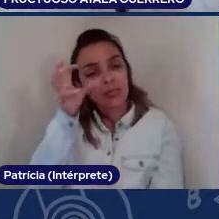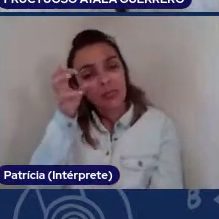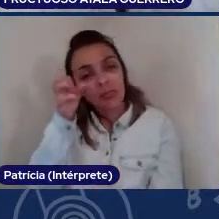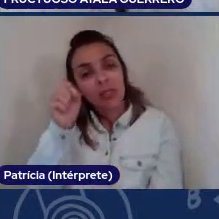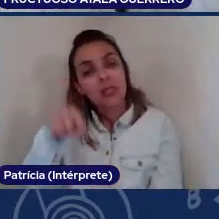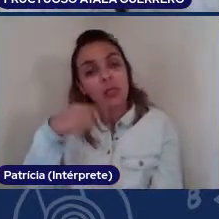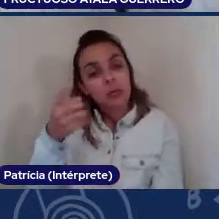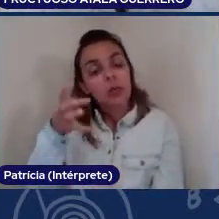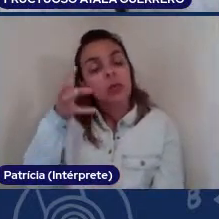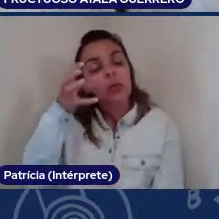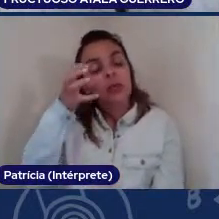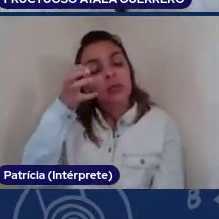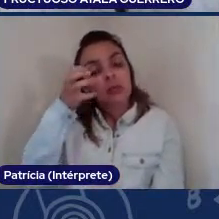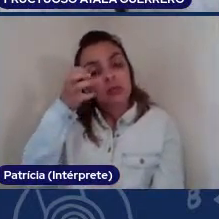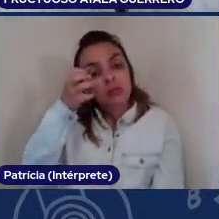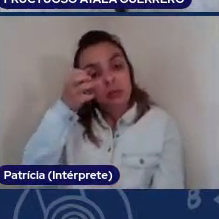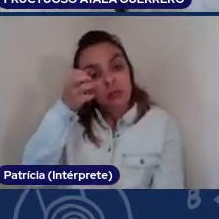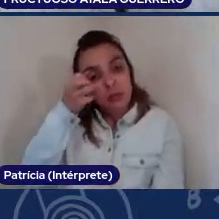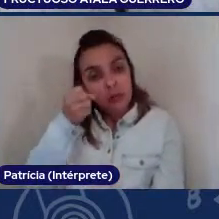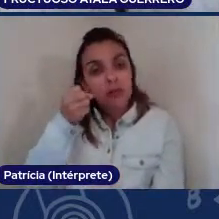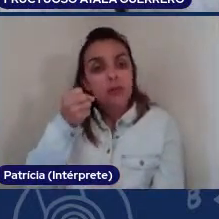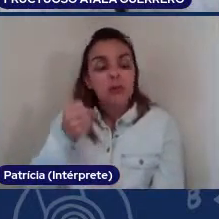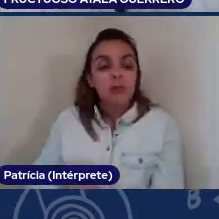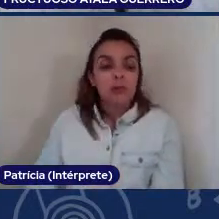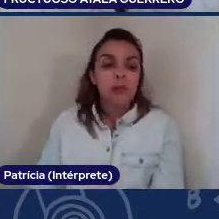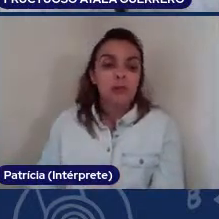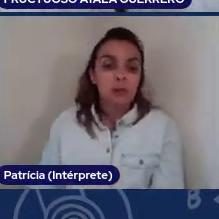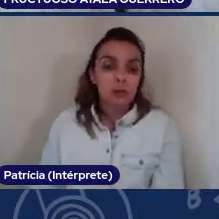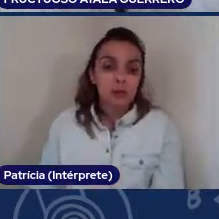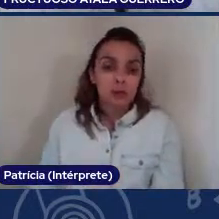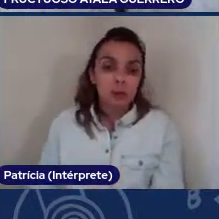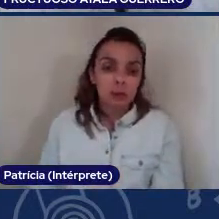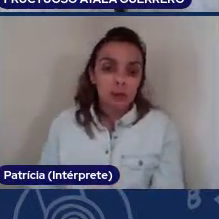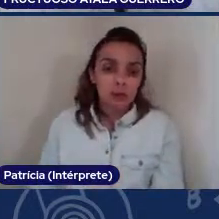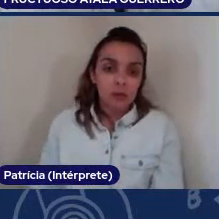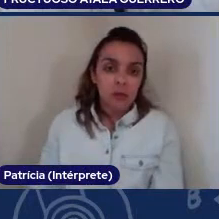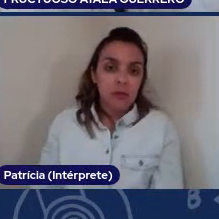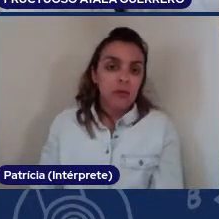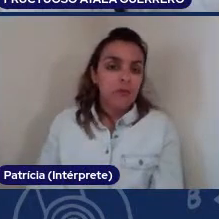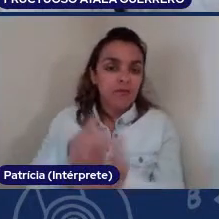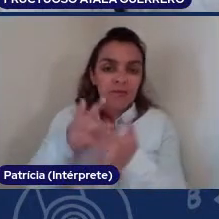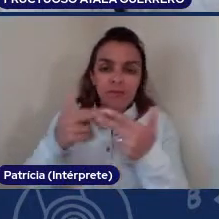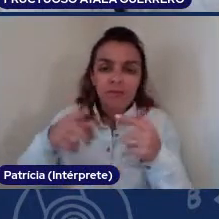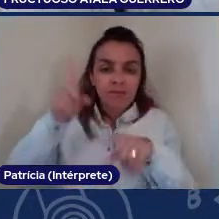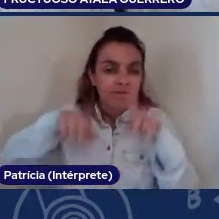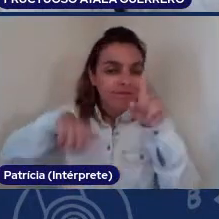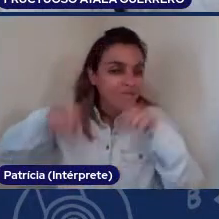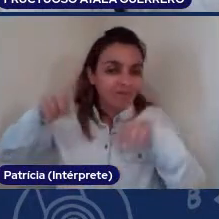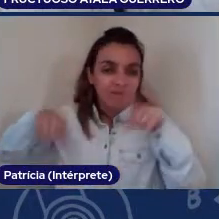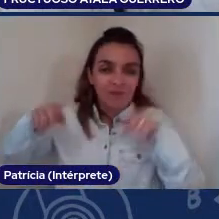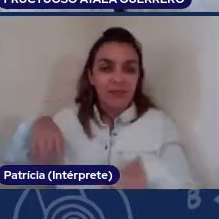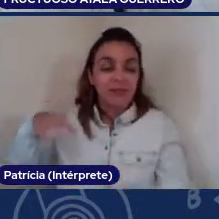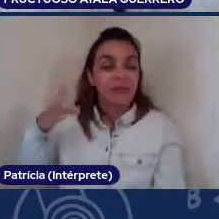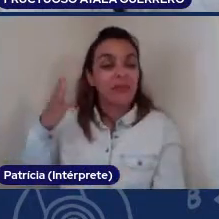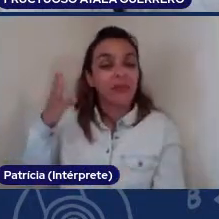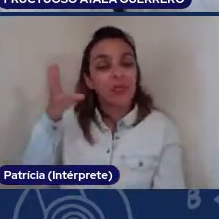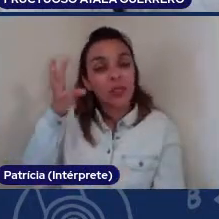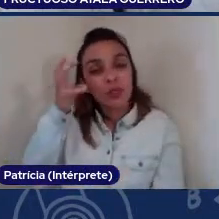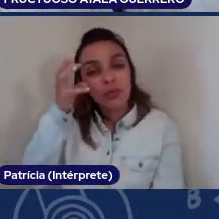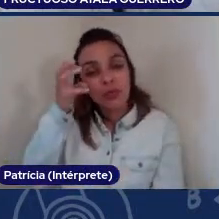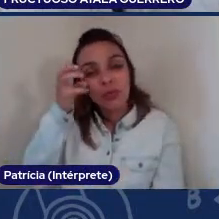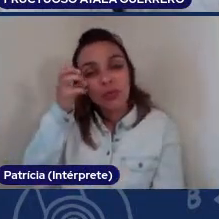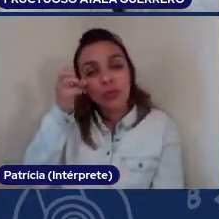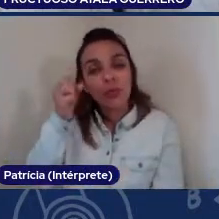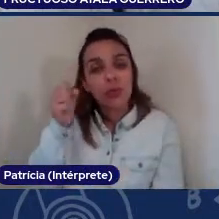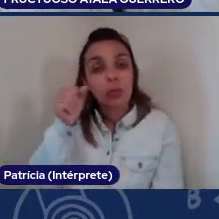durmiendo, pues tiene varias alteraciones de su sueño, se interrumpe, aquí